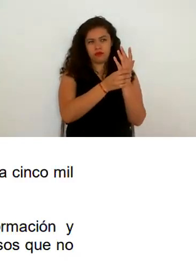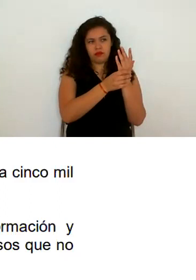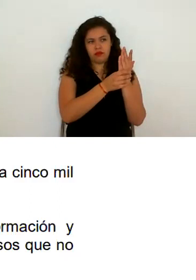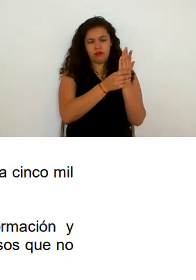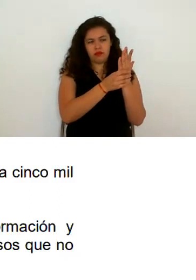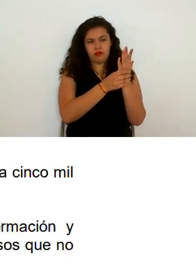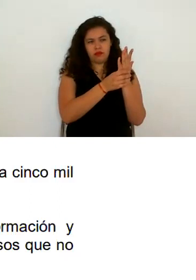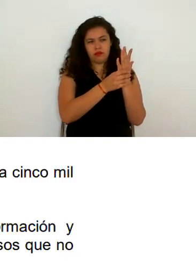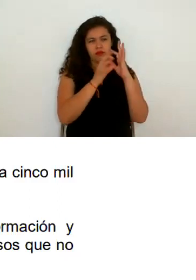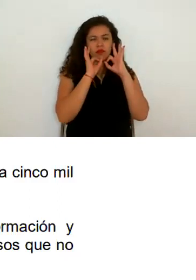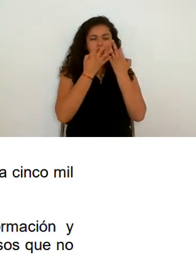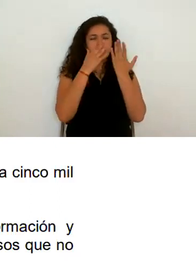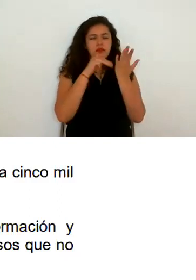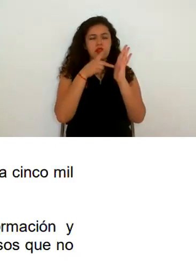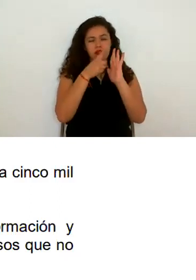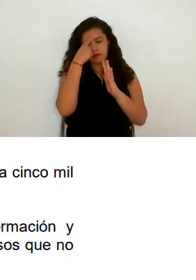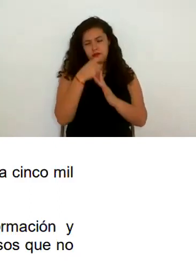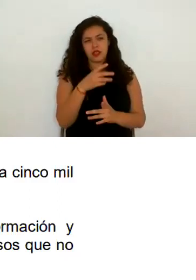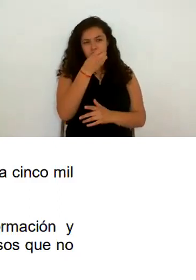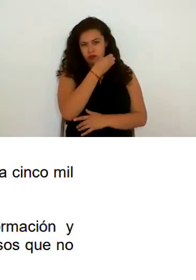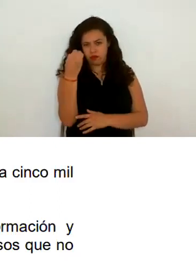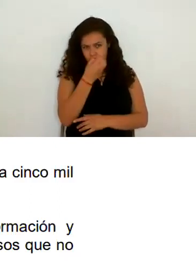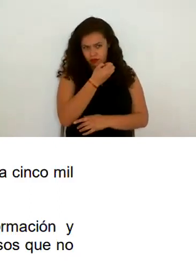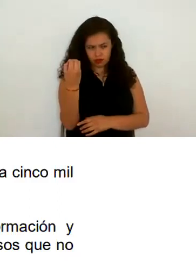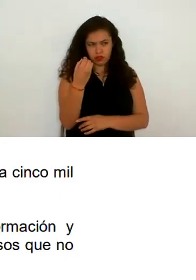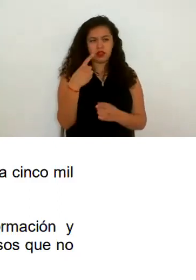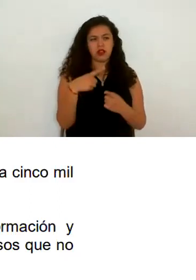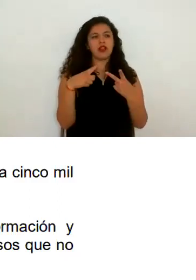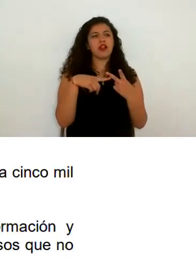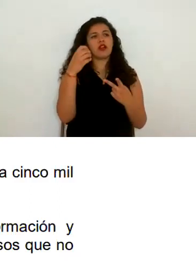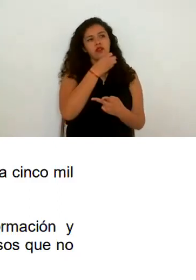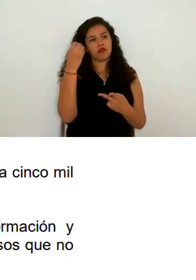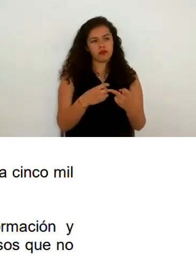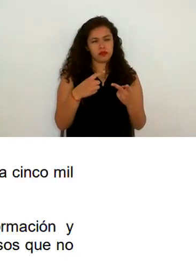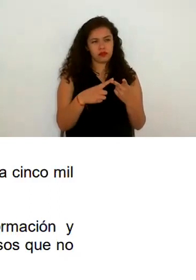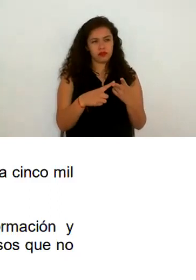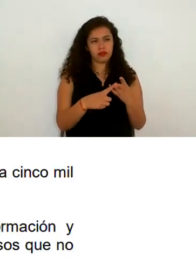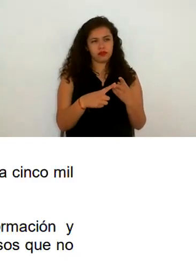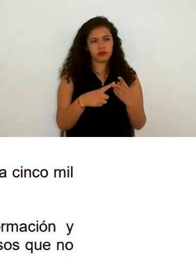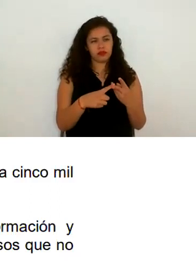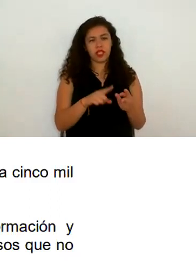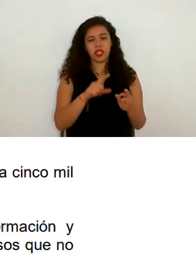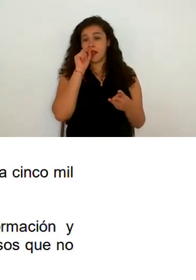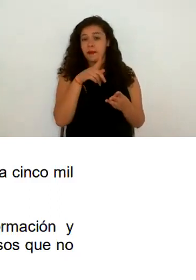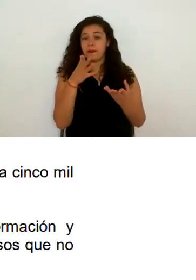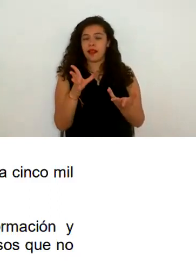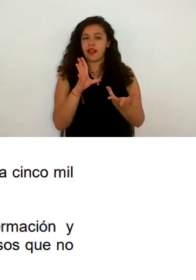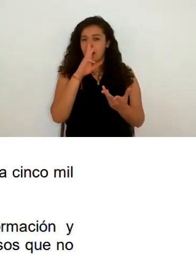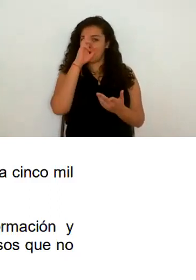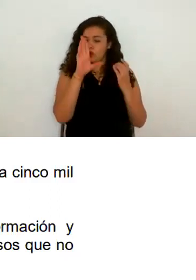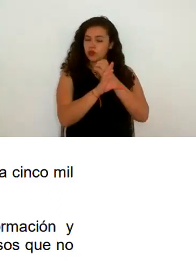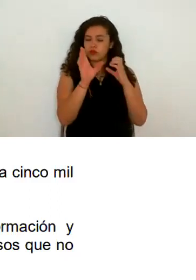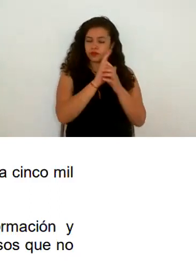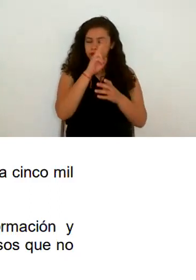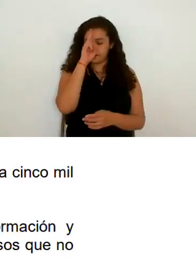la metodología para la organización, las obligaciones, pero también hay delitos. Y yo